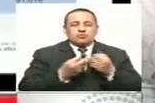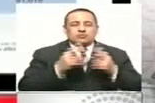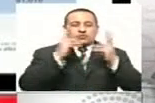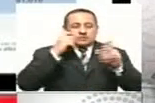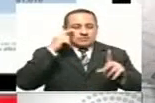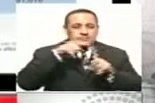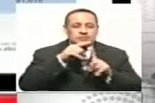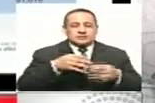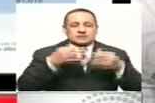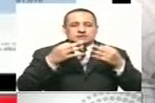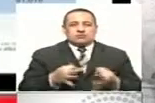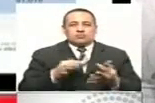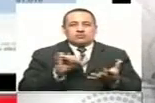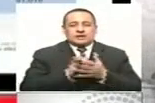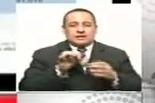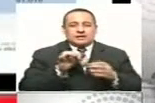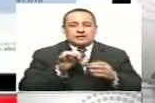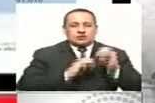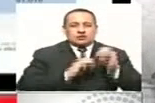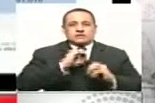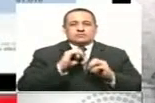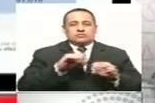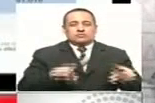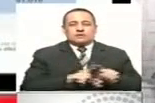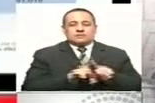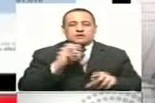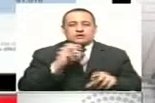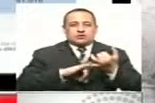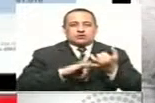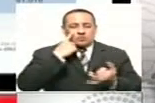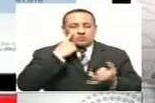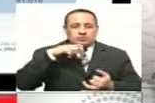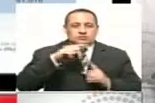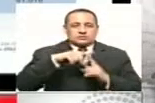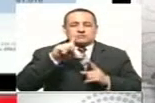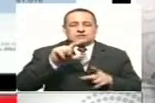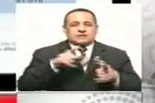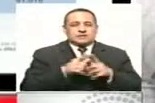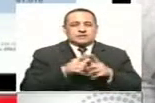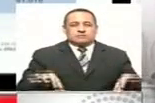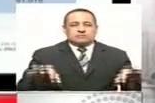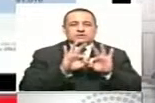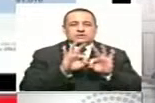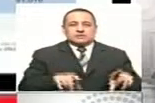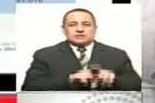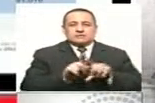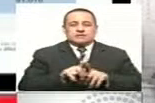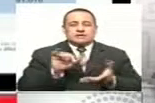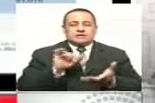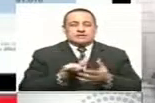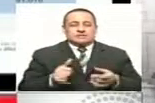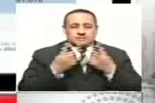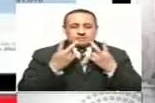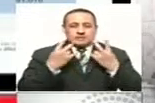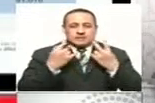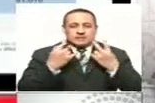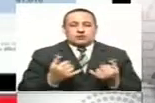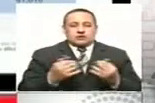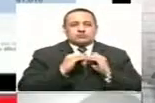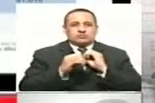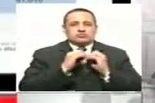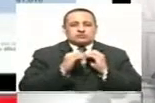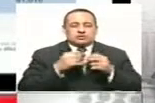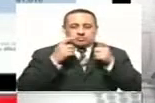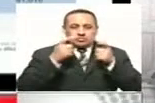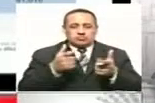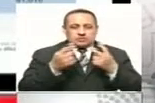metas específicas en este organismo Opsitel, que es tan importante también para supervisar